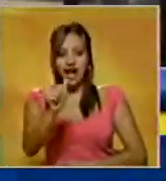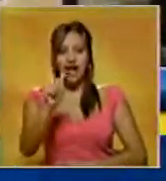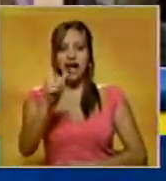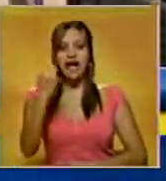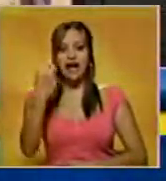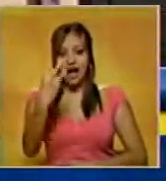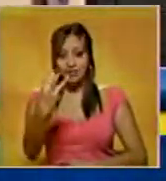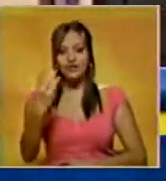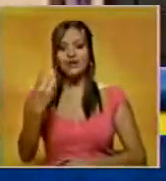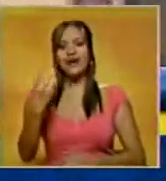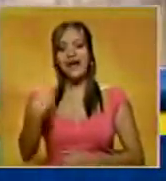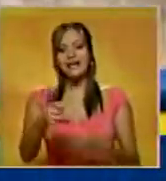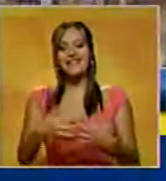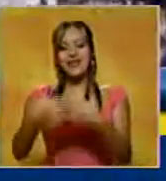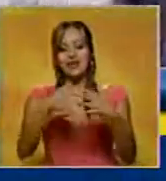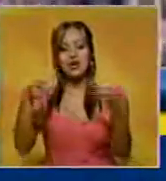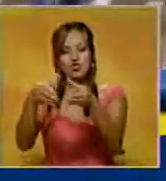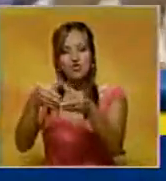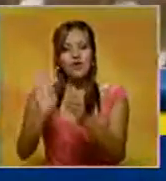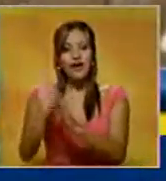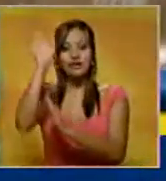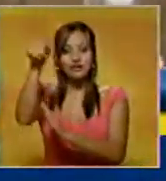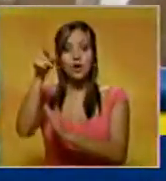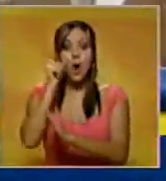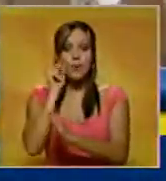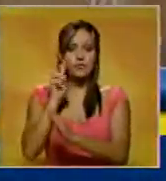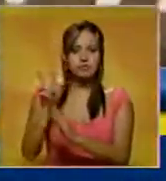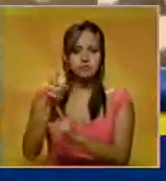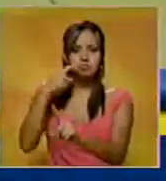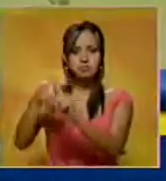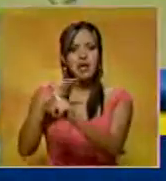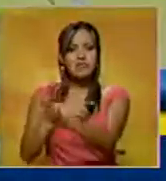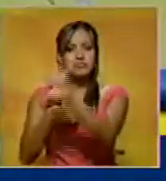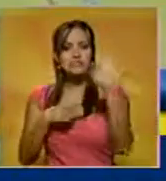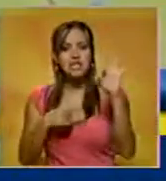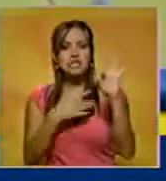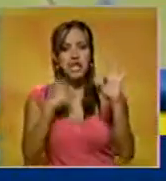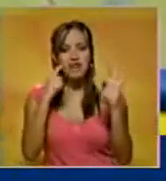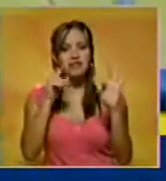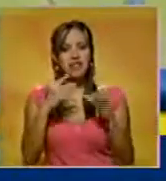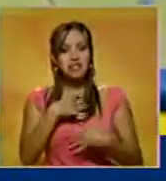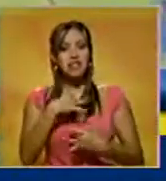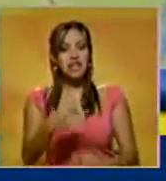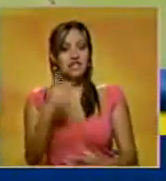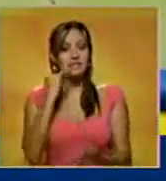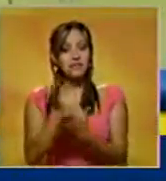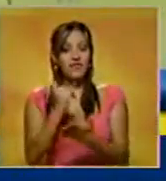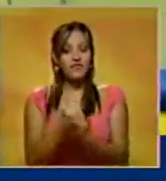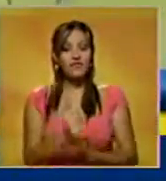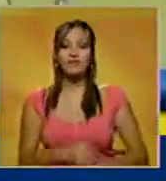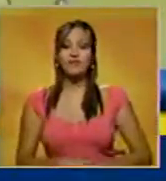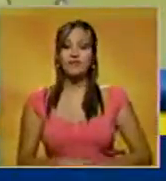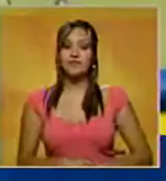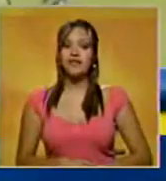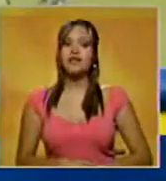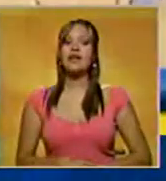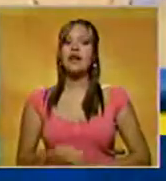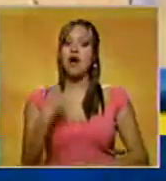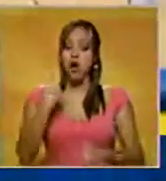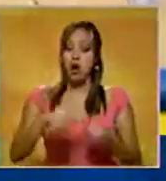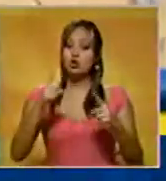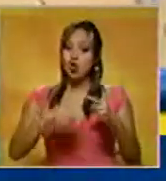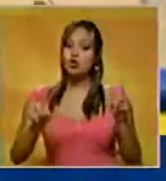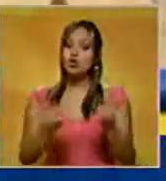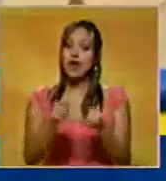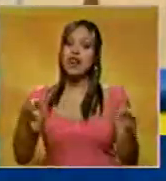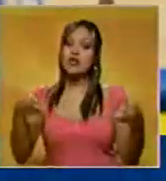Baloncesto de los Estados Unidos. Según su representante, Ben Pesak, al interés de los Celtics también se ha sumado el de otros